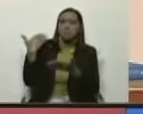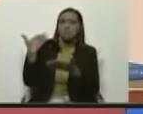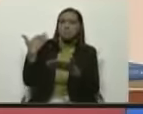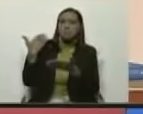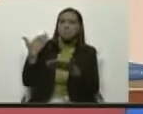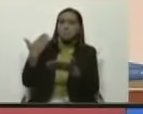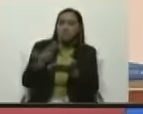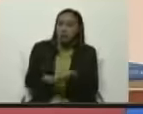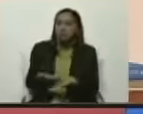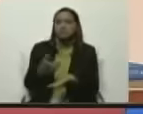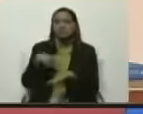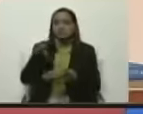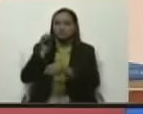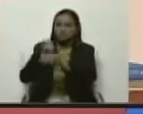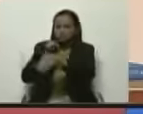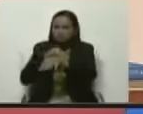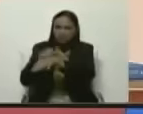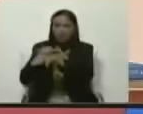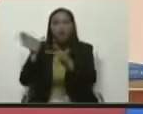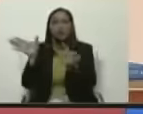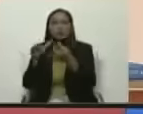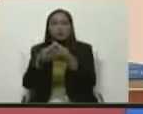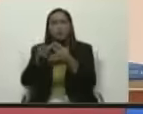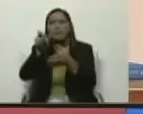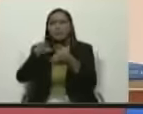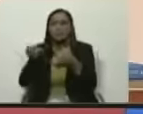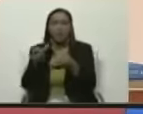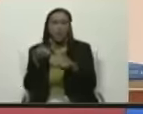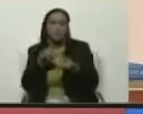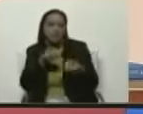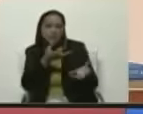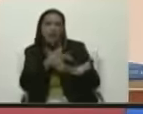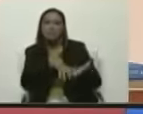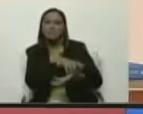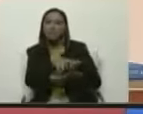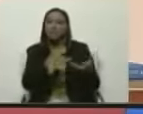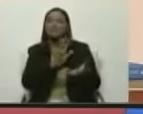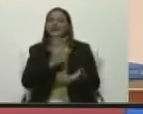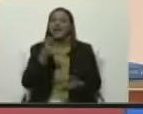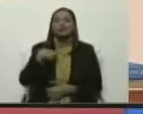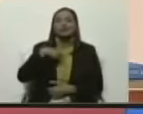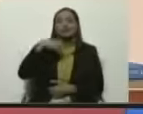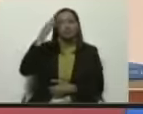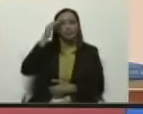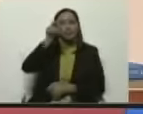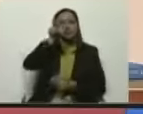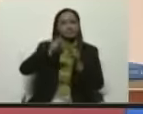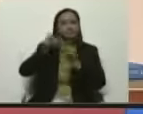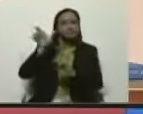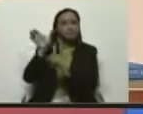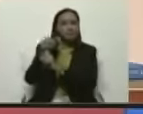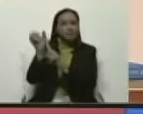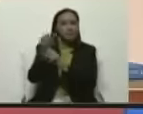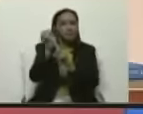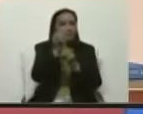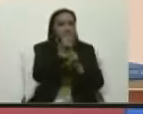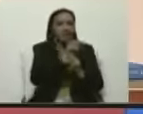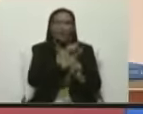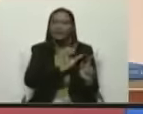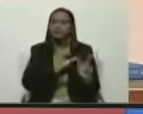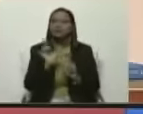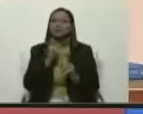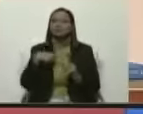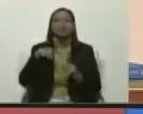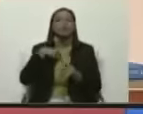patas arriba, identificados, totalmente identificados, y nosotros tomaremos las acciones, salud, y nosotros tomaremos las acciones a tiempo